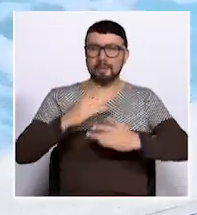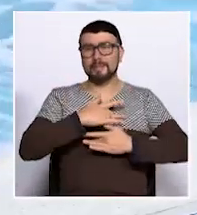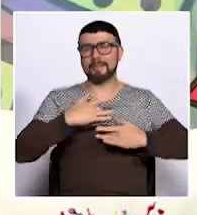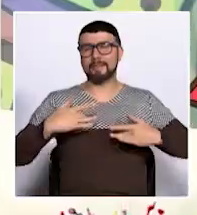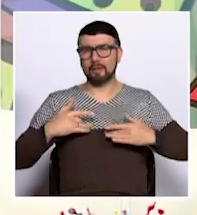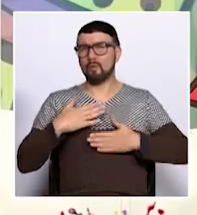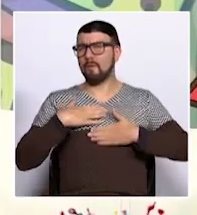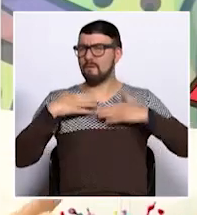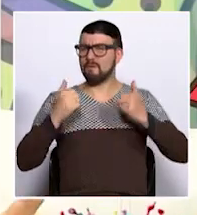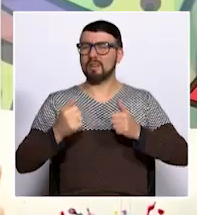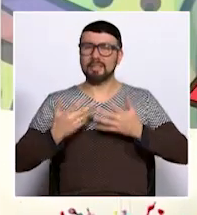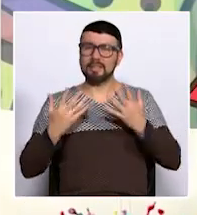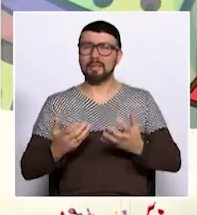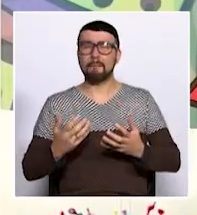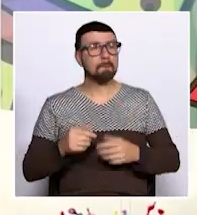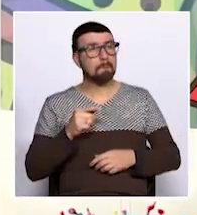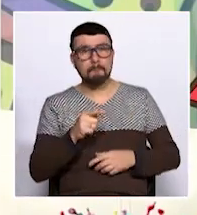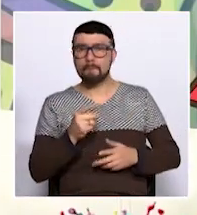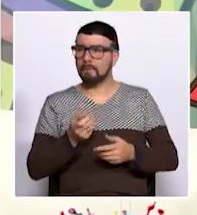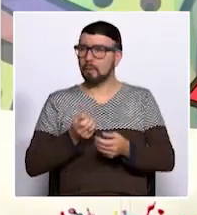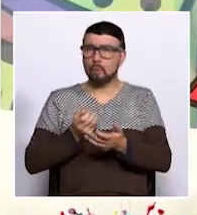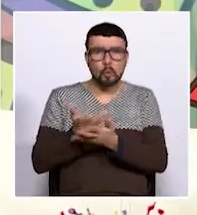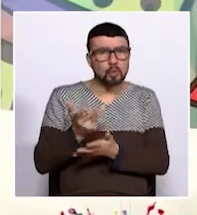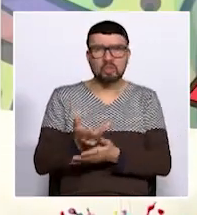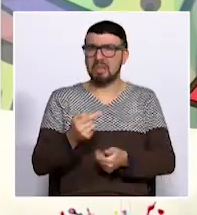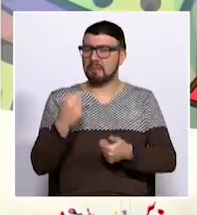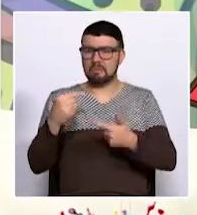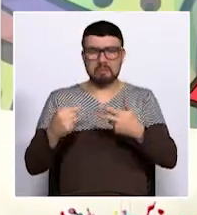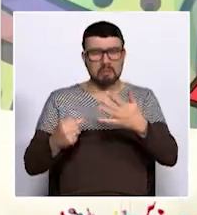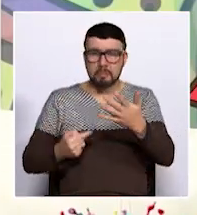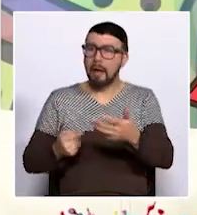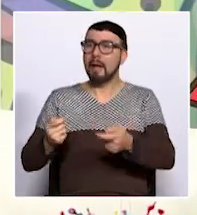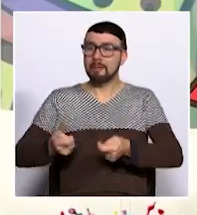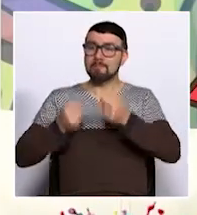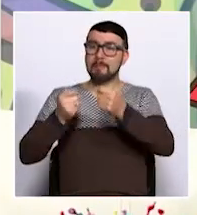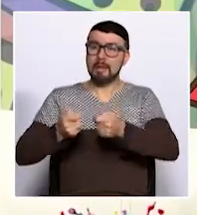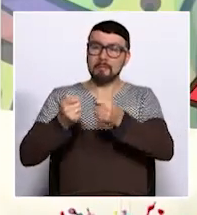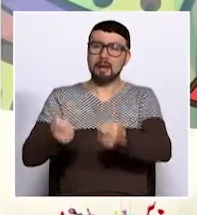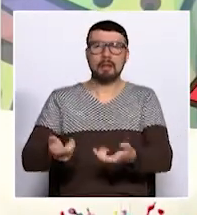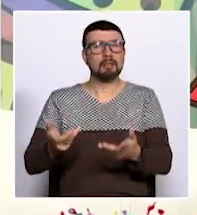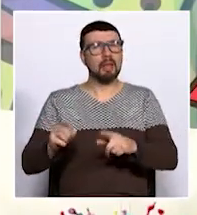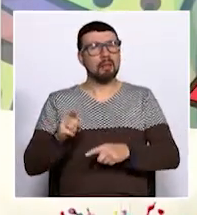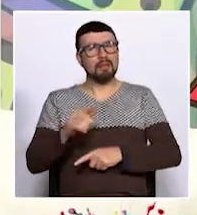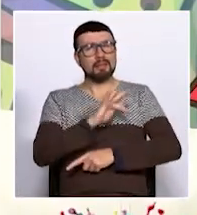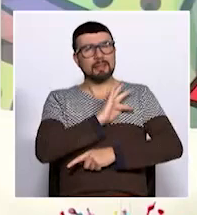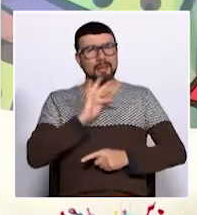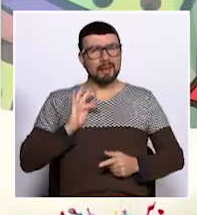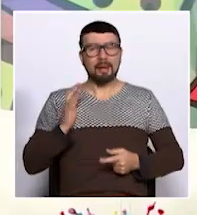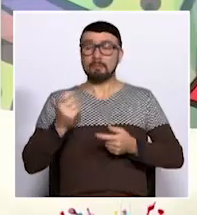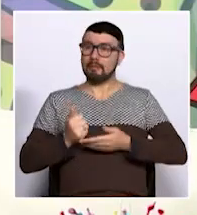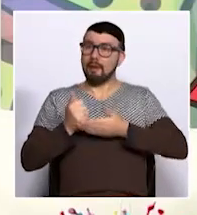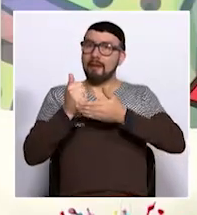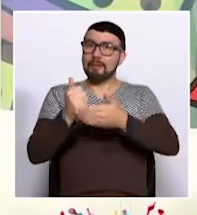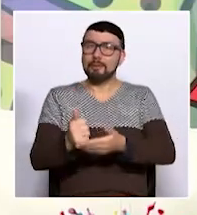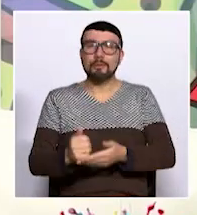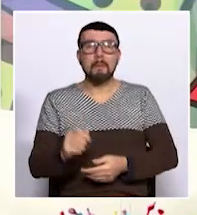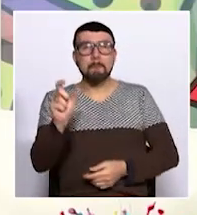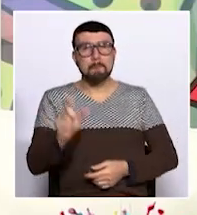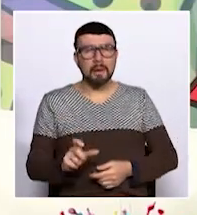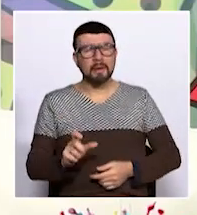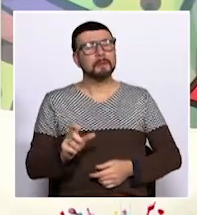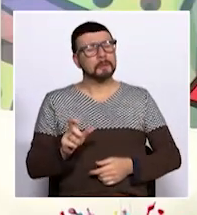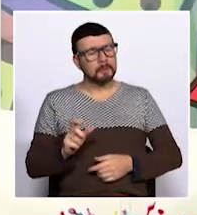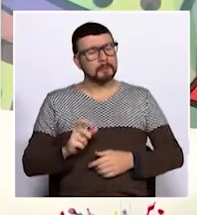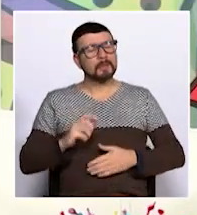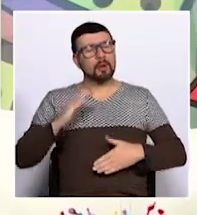múltiples técnicas, con múltiples, digamos que, terapias que buscan que el ser humano entre en ese proceso